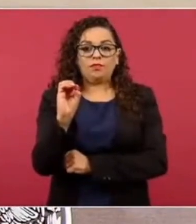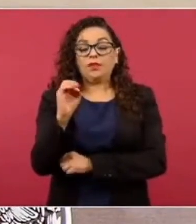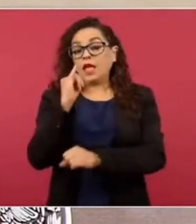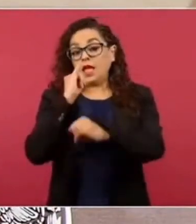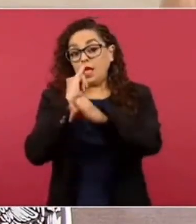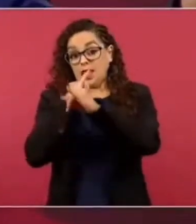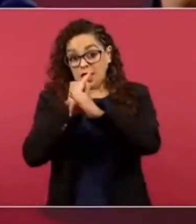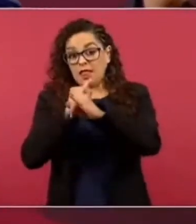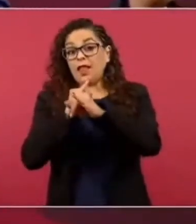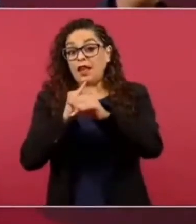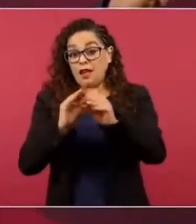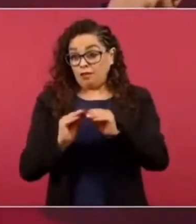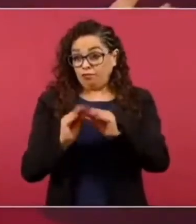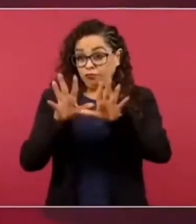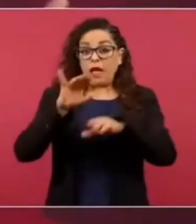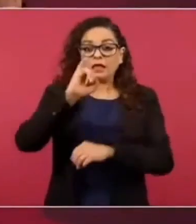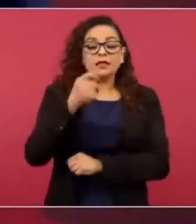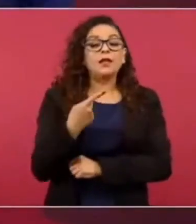No,